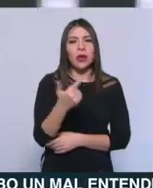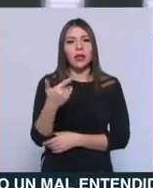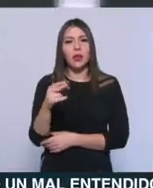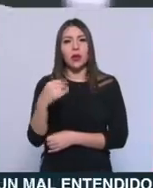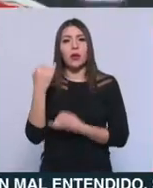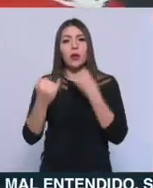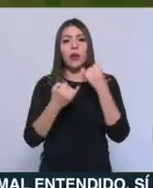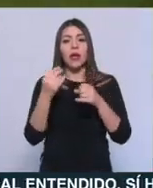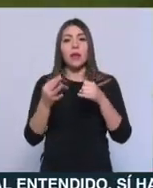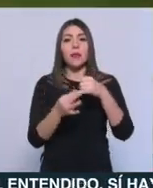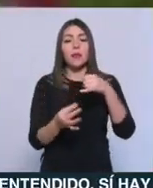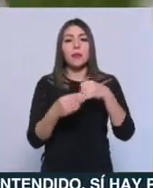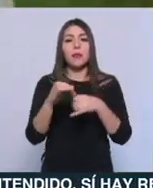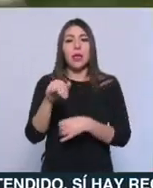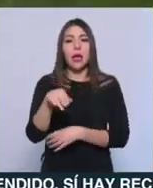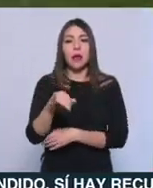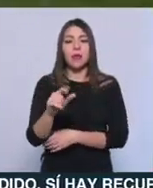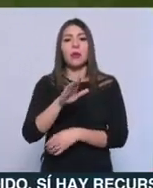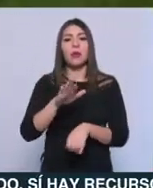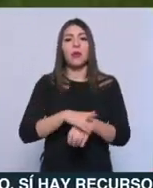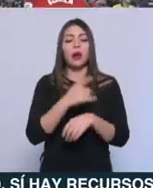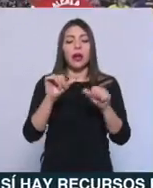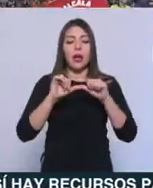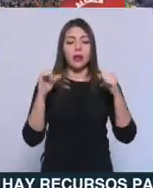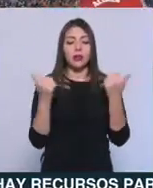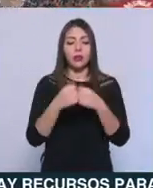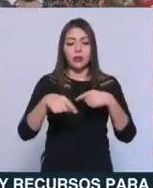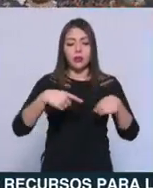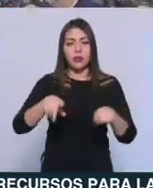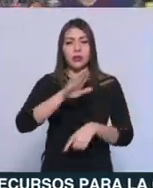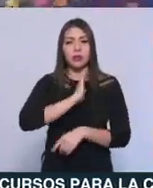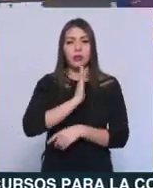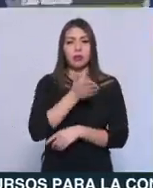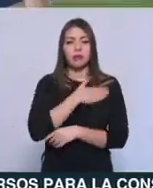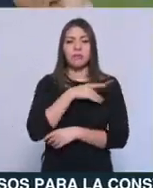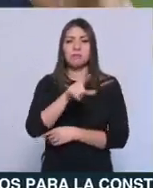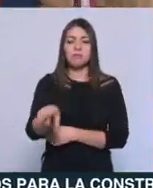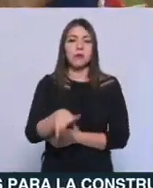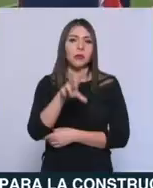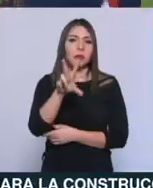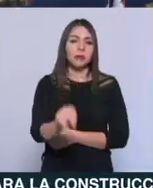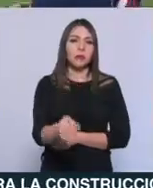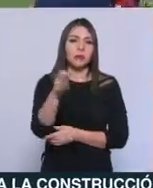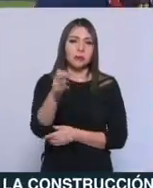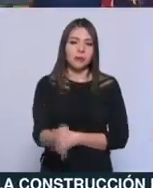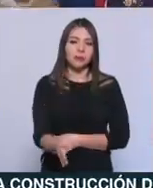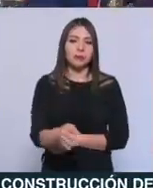que la Real Federación Española de Fútbol y la Asociación de Futbolistas Españoles se opusieron. 21 Noticias.